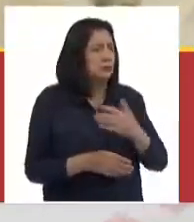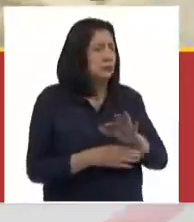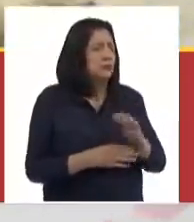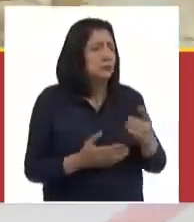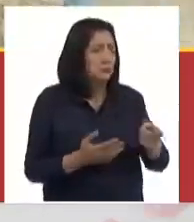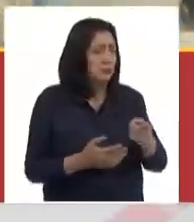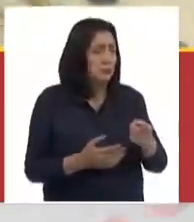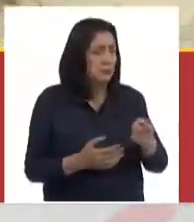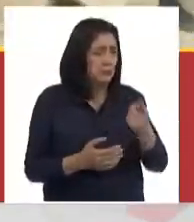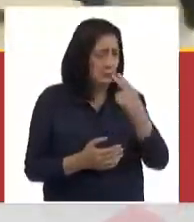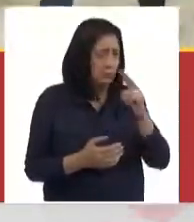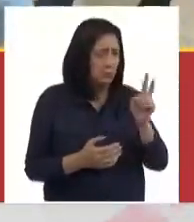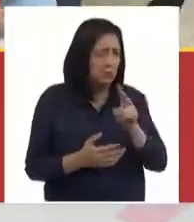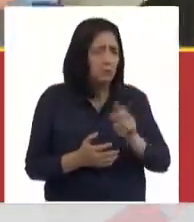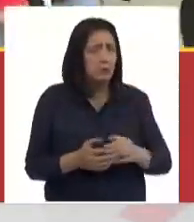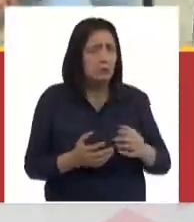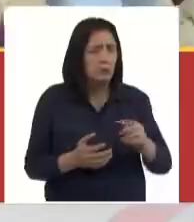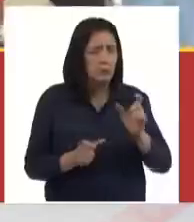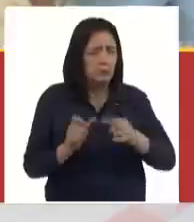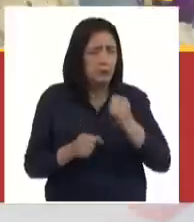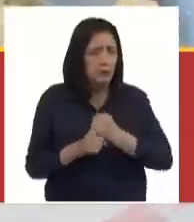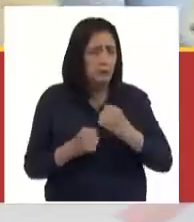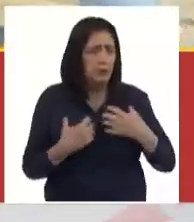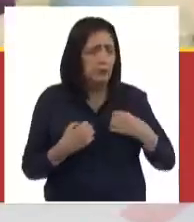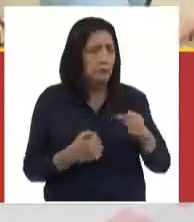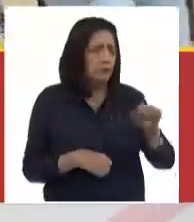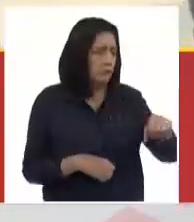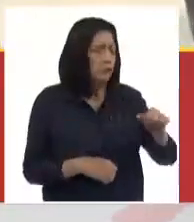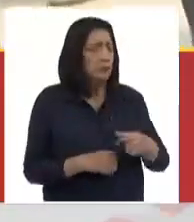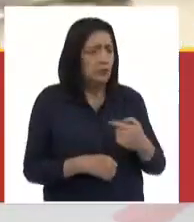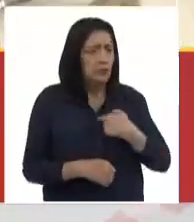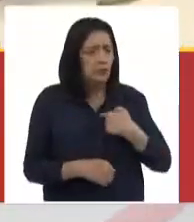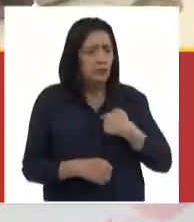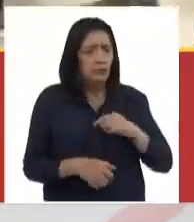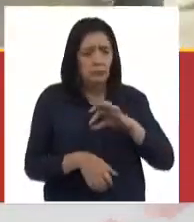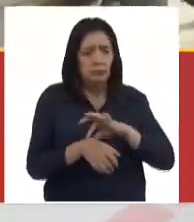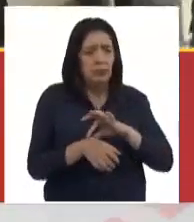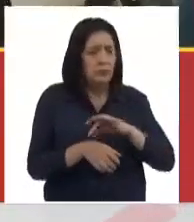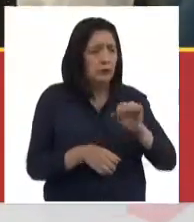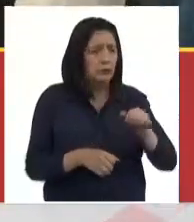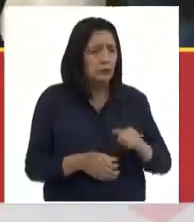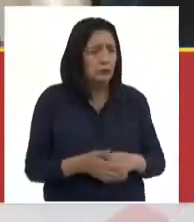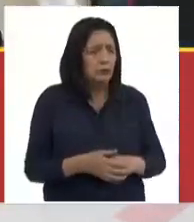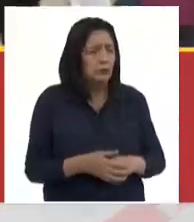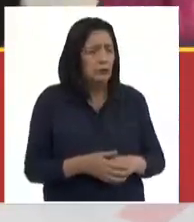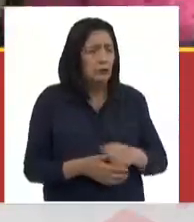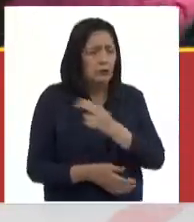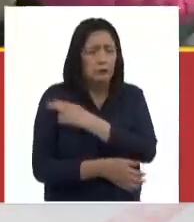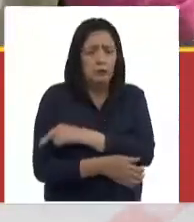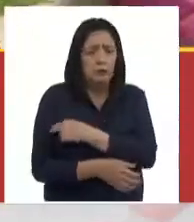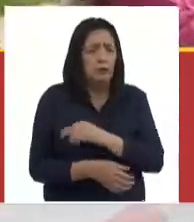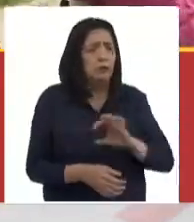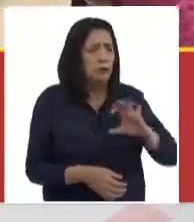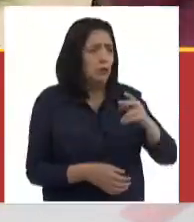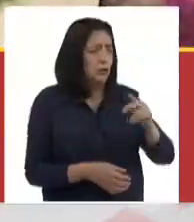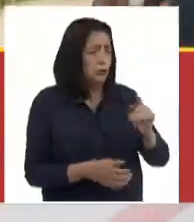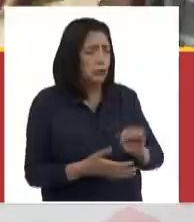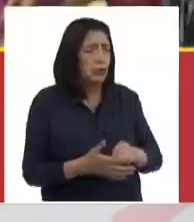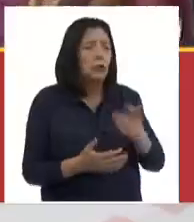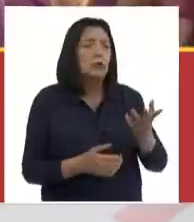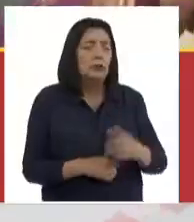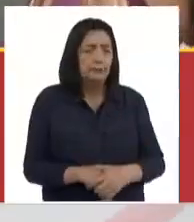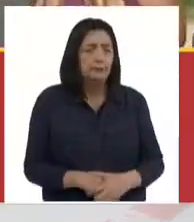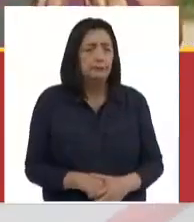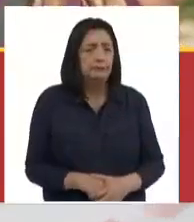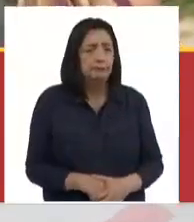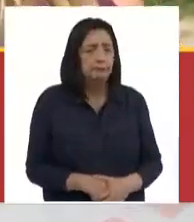tardes. Usted, por lo que veo, es personal de salud. Sí, soy médico, no es hospital de Chota. Es médico del hospital